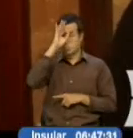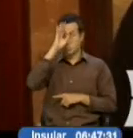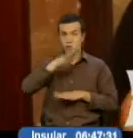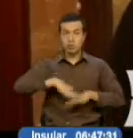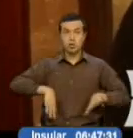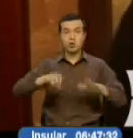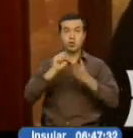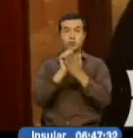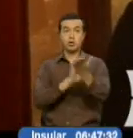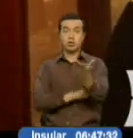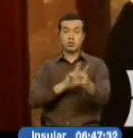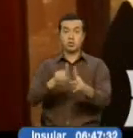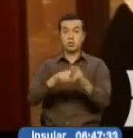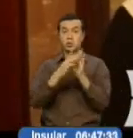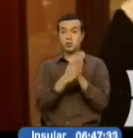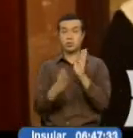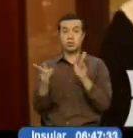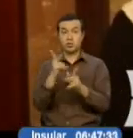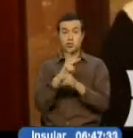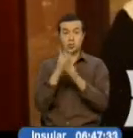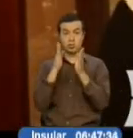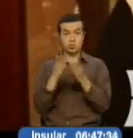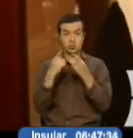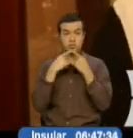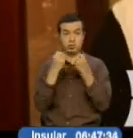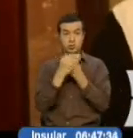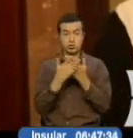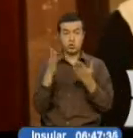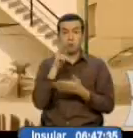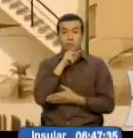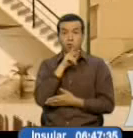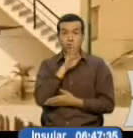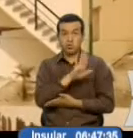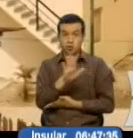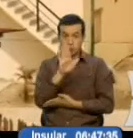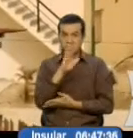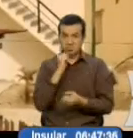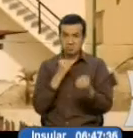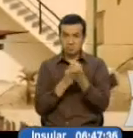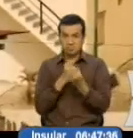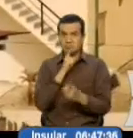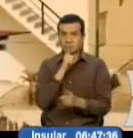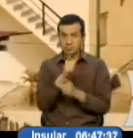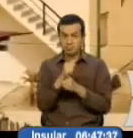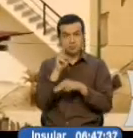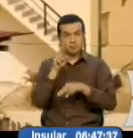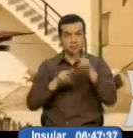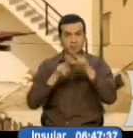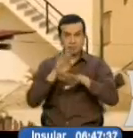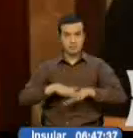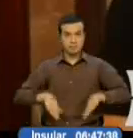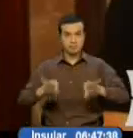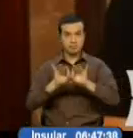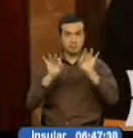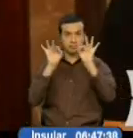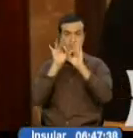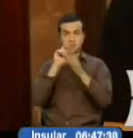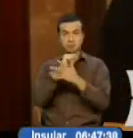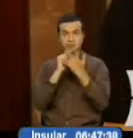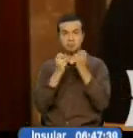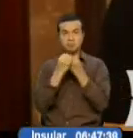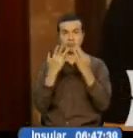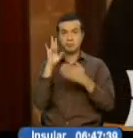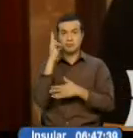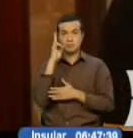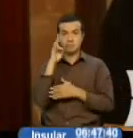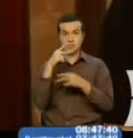desarrollará el proyecto inicial, este concejal considera que en su natal Puerto Viejo hay facilidades para una obra de esta magnitud. Tenemos cerca de